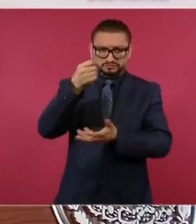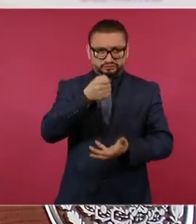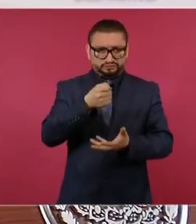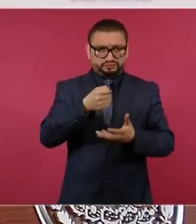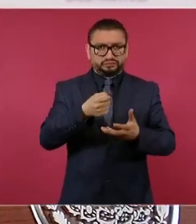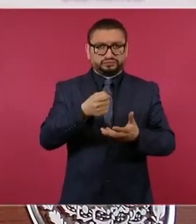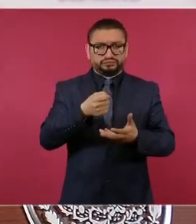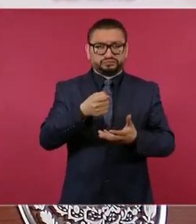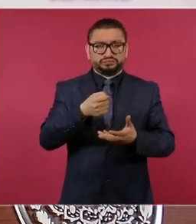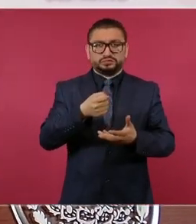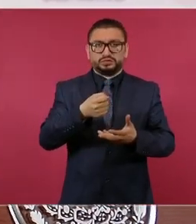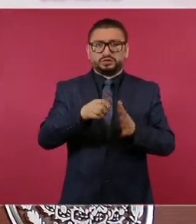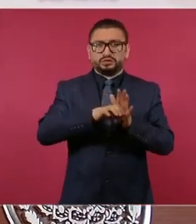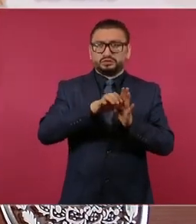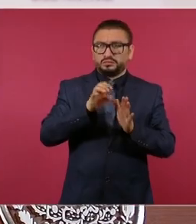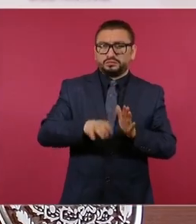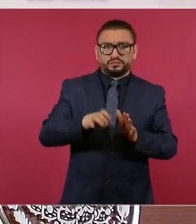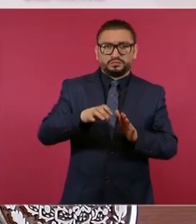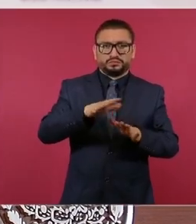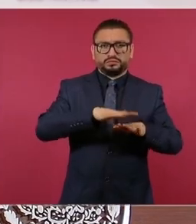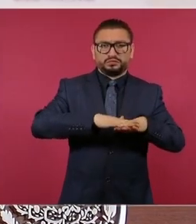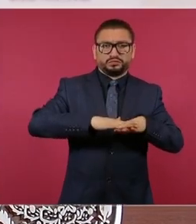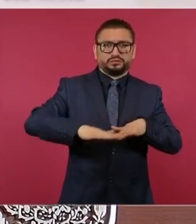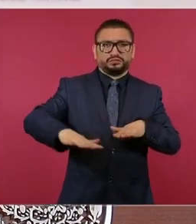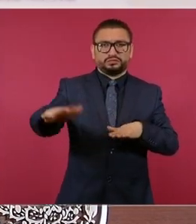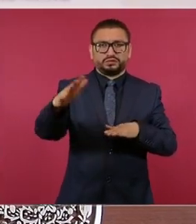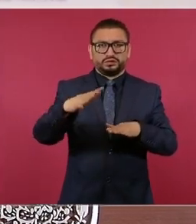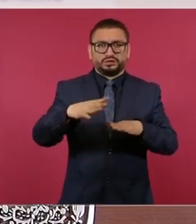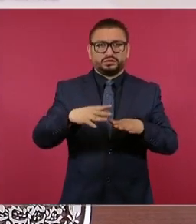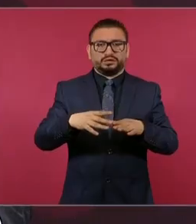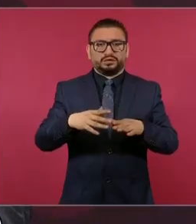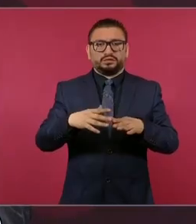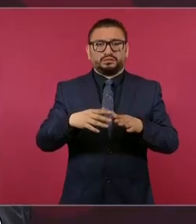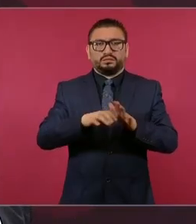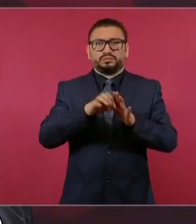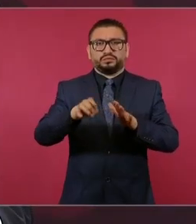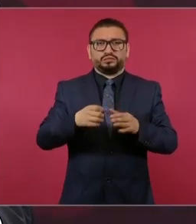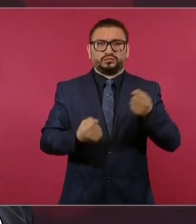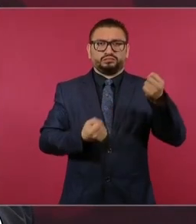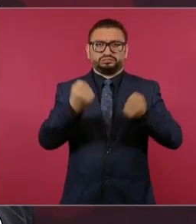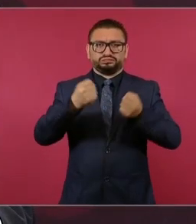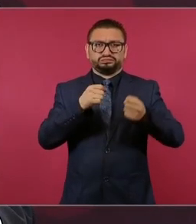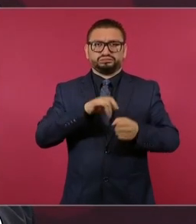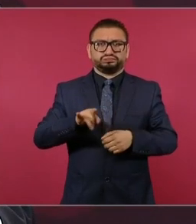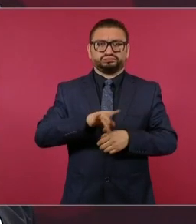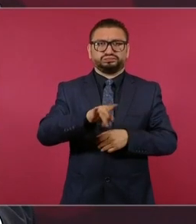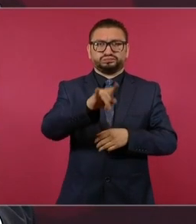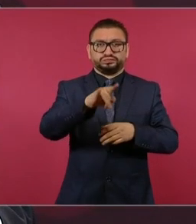baches, pasa a toda velocidad, si no es tuyo.